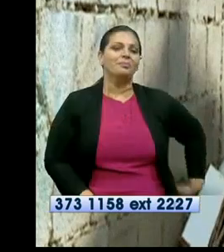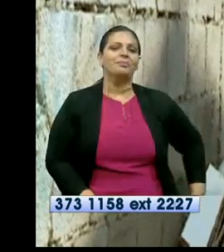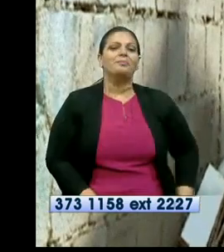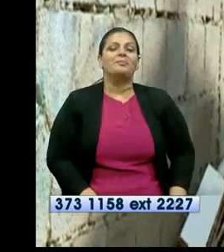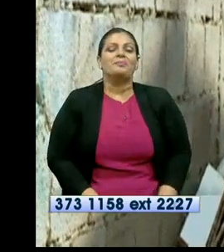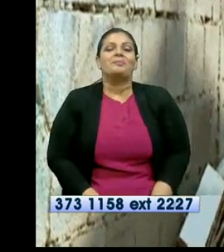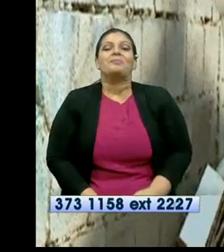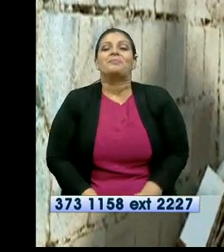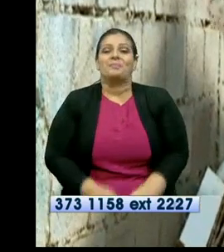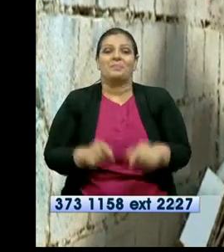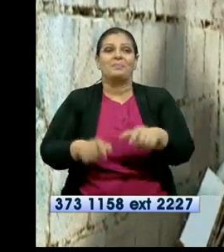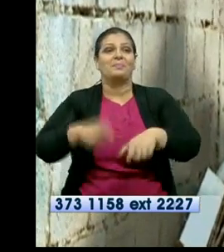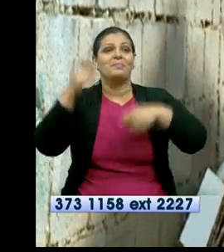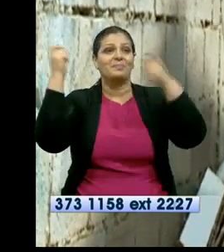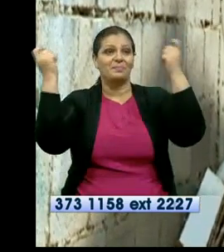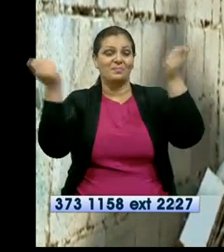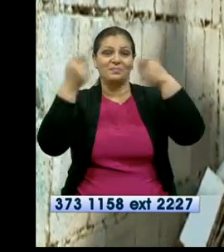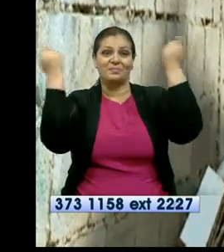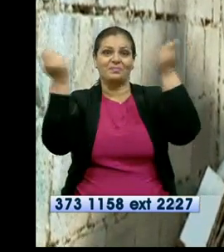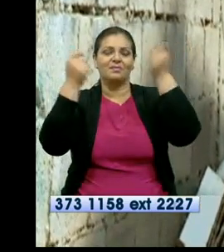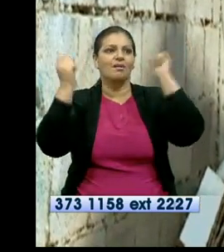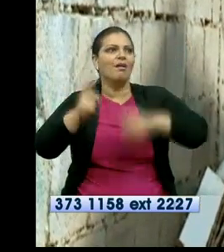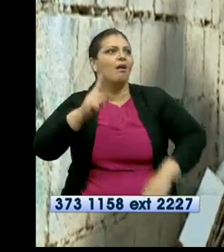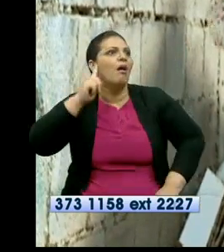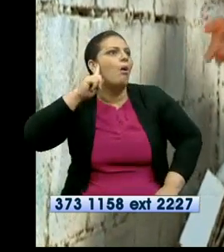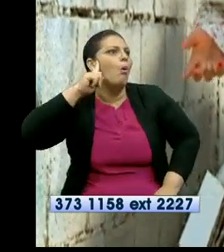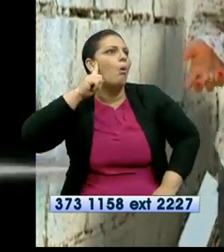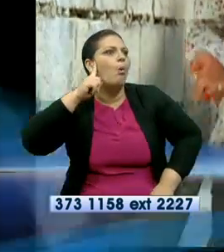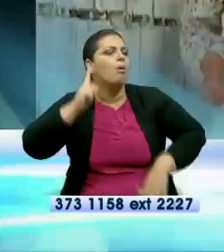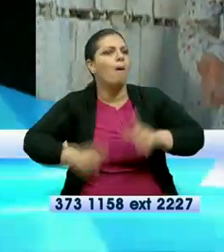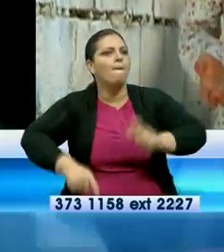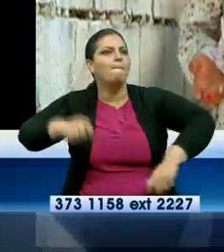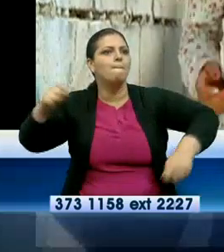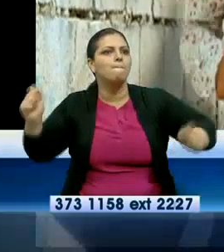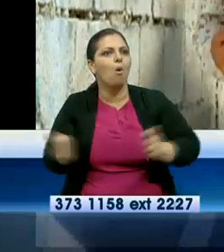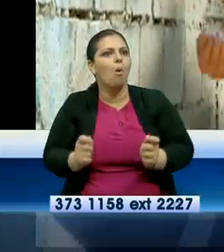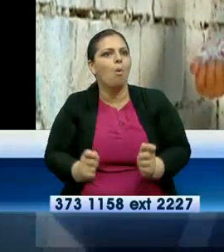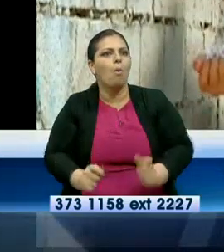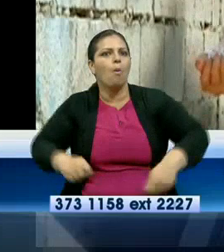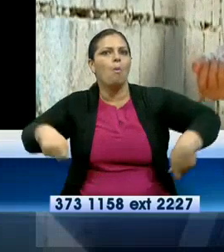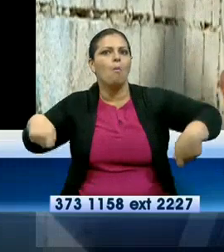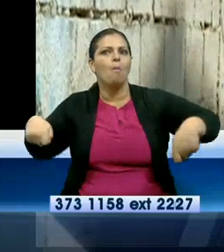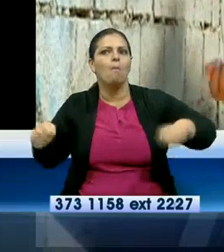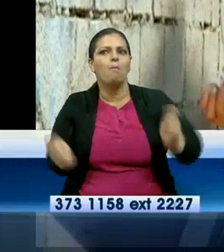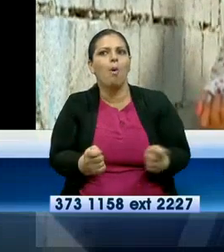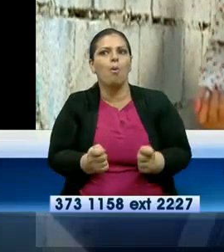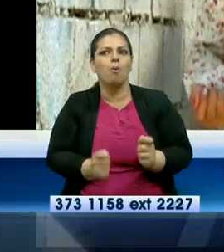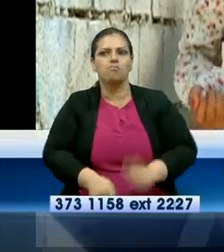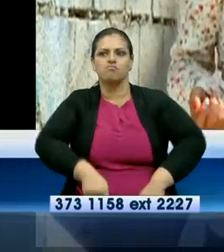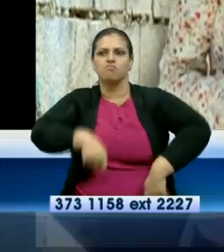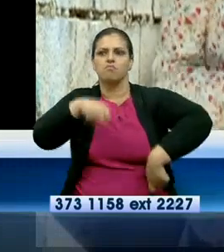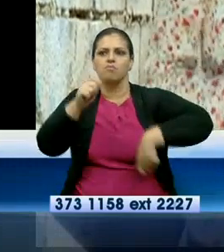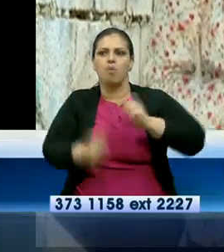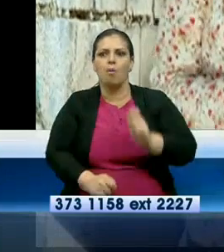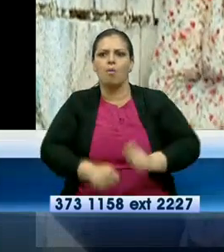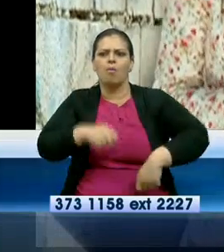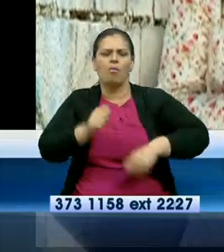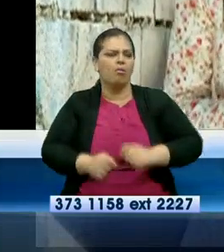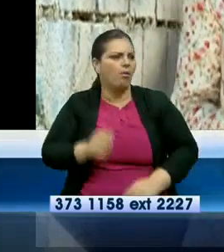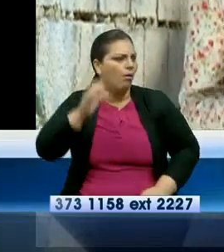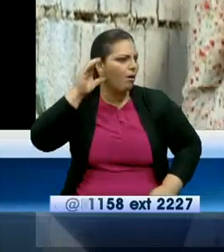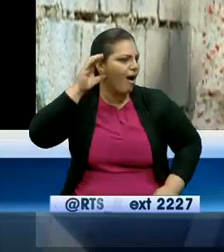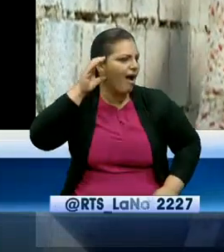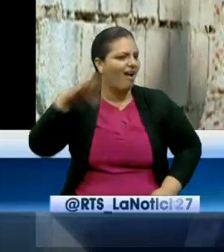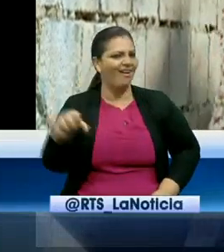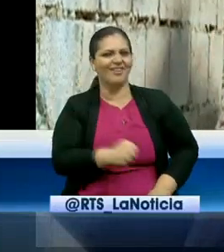En estas fiestas es muy importante el sonido del tambor y del pingullo, dos instrumentos musicales que entonan melodías muy alegres. Es por esta razón que